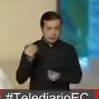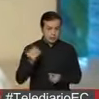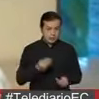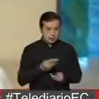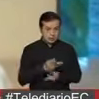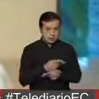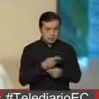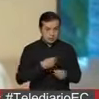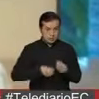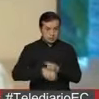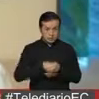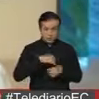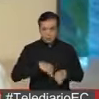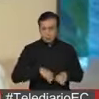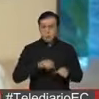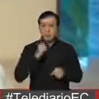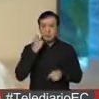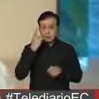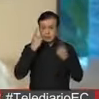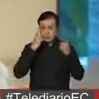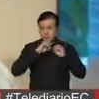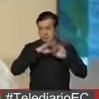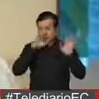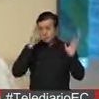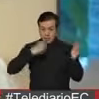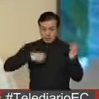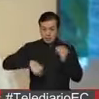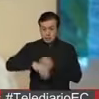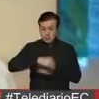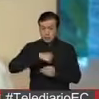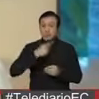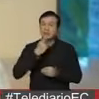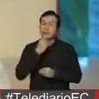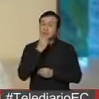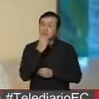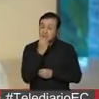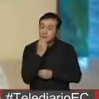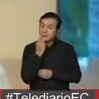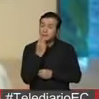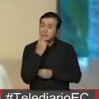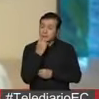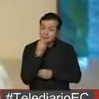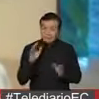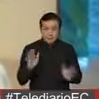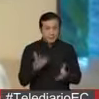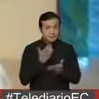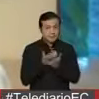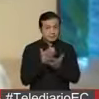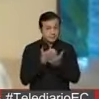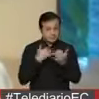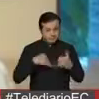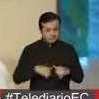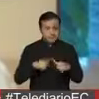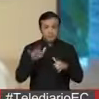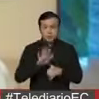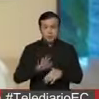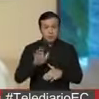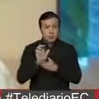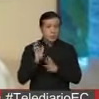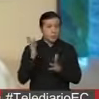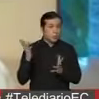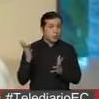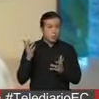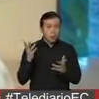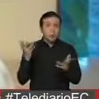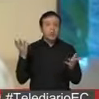y para invertir. Hay que estar muy claro, solamente la inversión, el ahorro inversión es lo que impulsa una economía. Y en el Ecuador, lamentablemente,